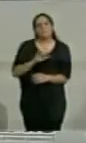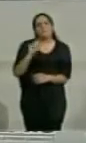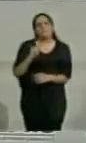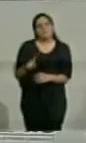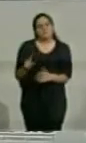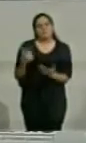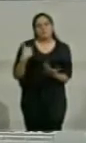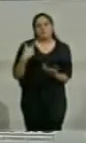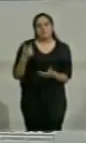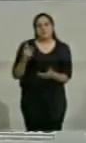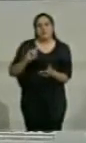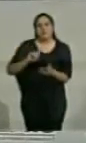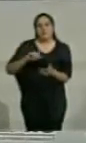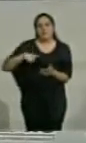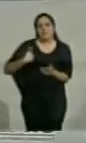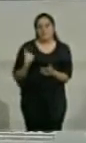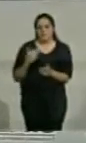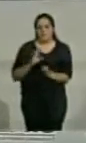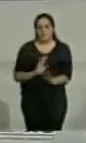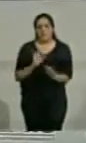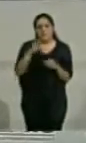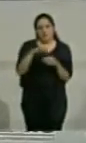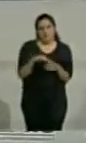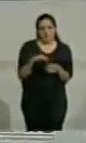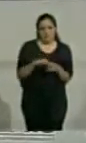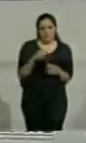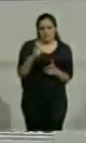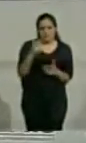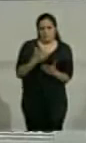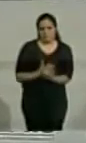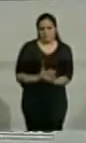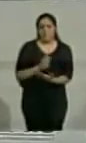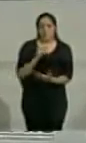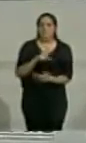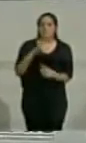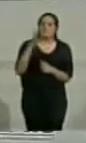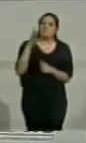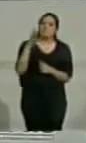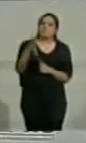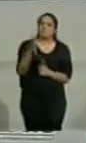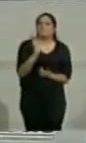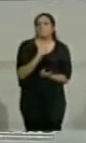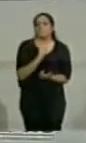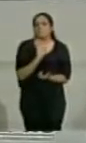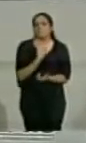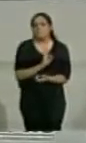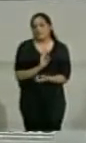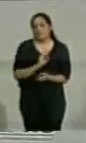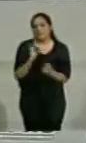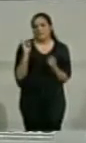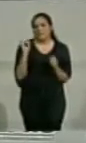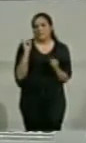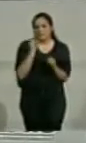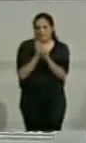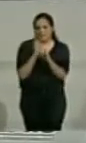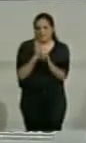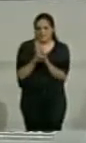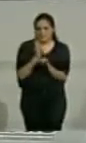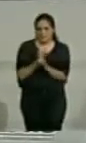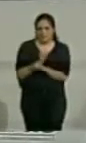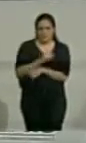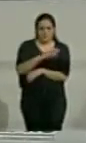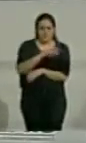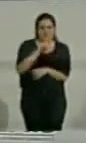mejor ahorro, que podamos hacer el día de mañana también y tener internet precisamente en cada una de